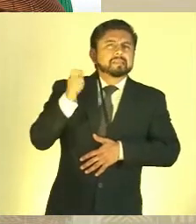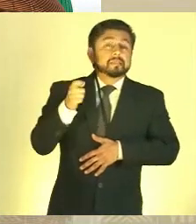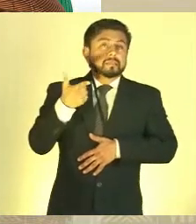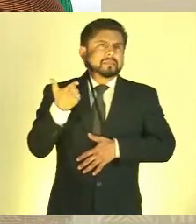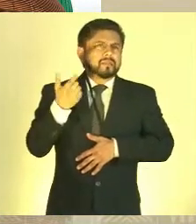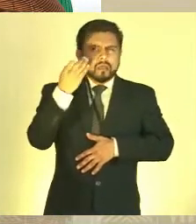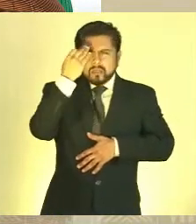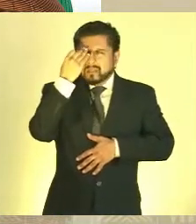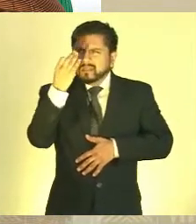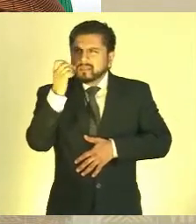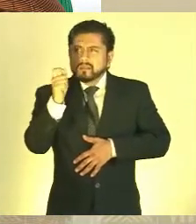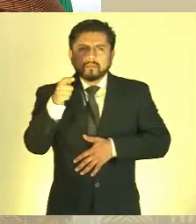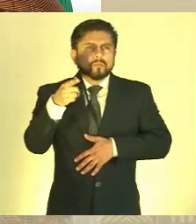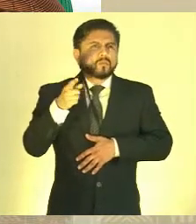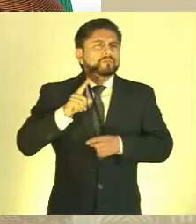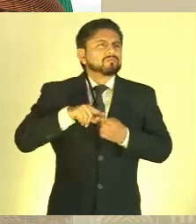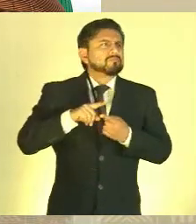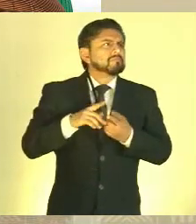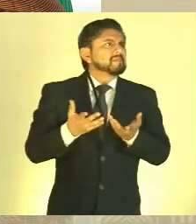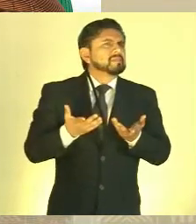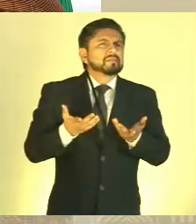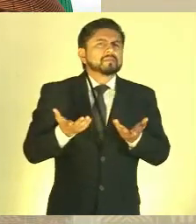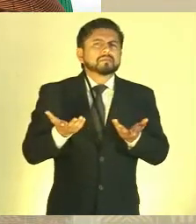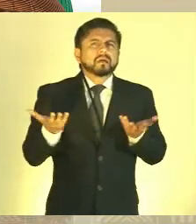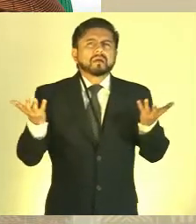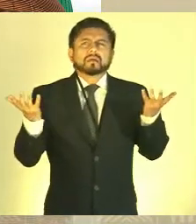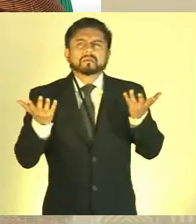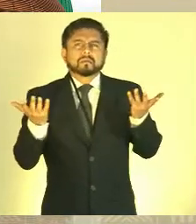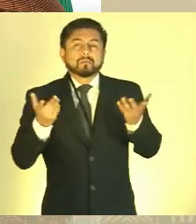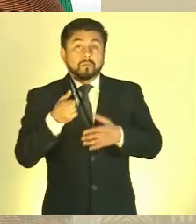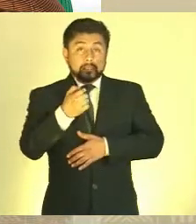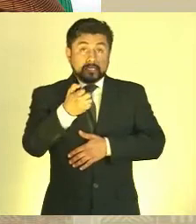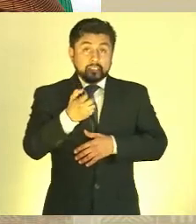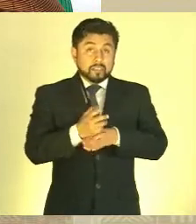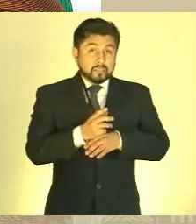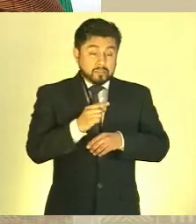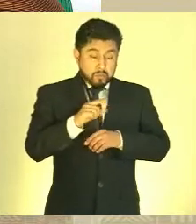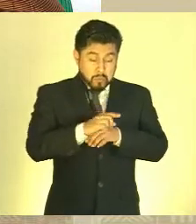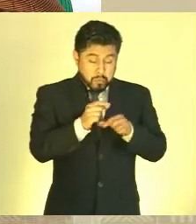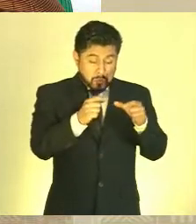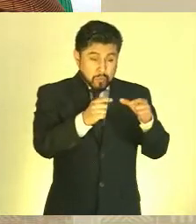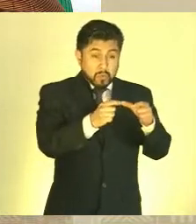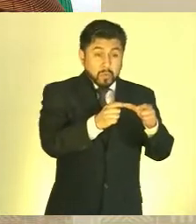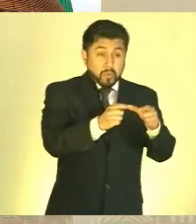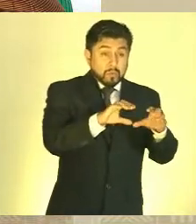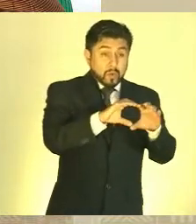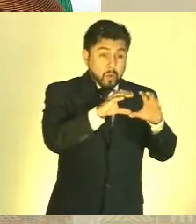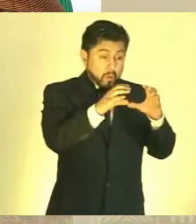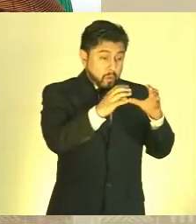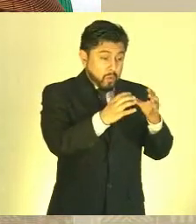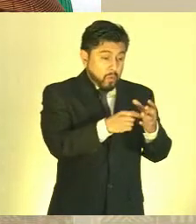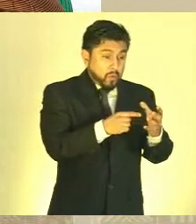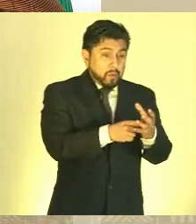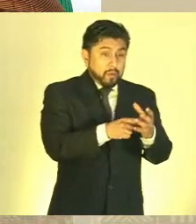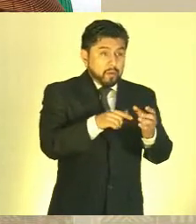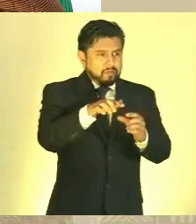¿Dónde estamos, ¿no? En este pequeñísimo planeta de un pequeño sistema